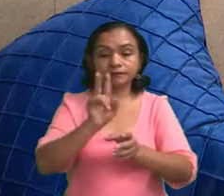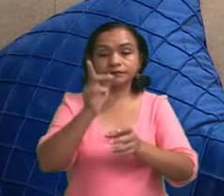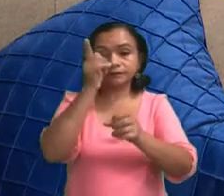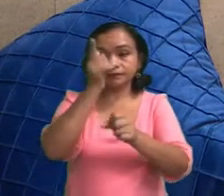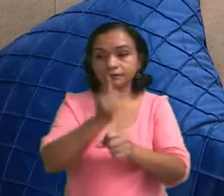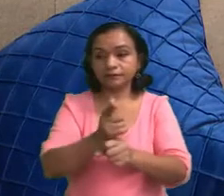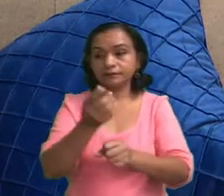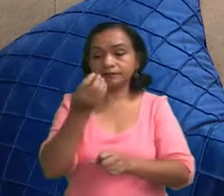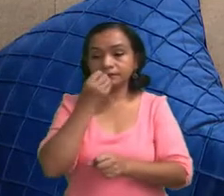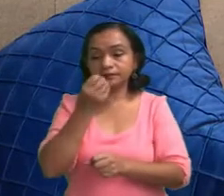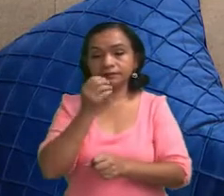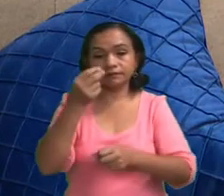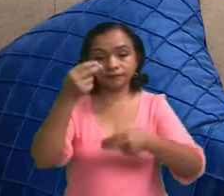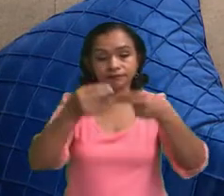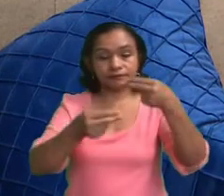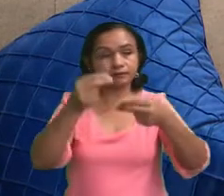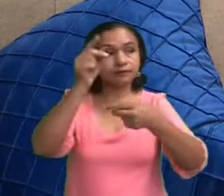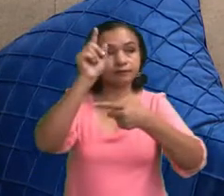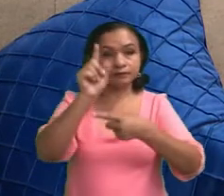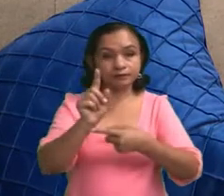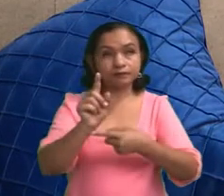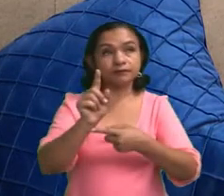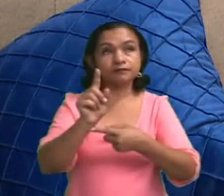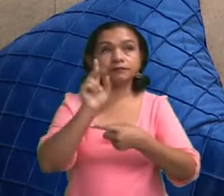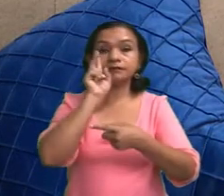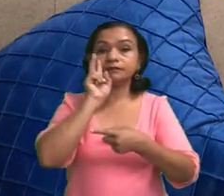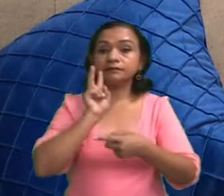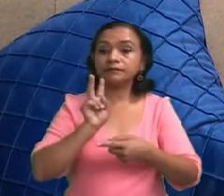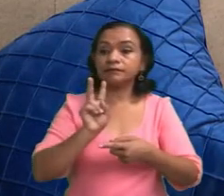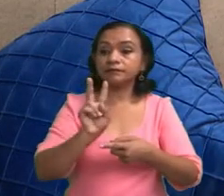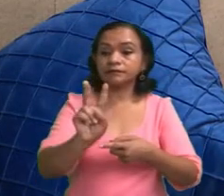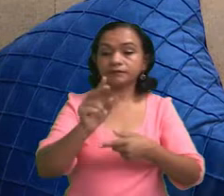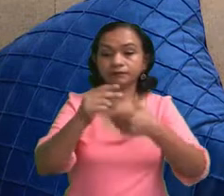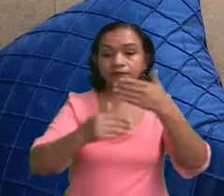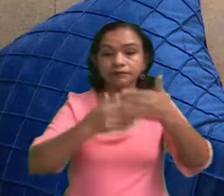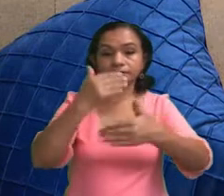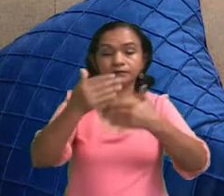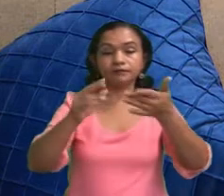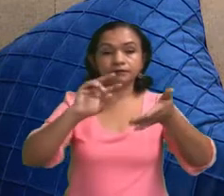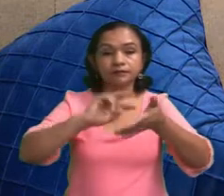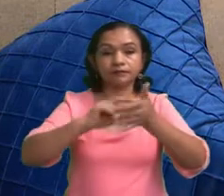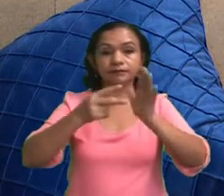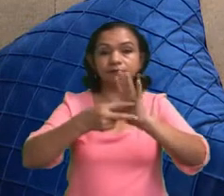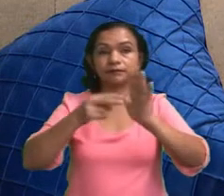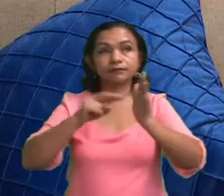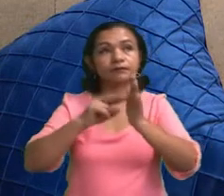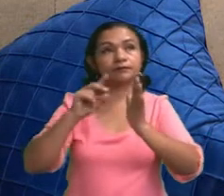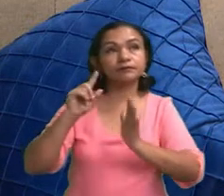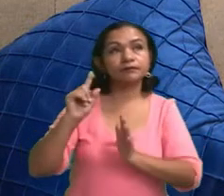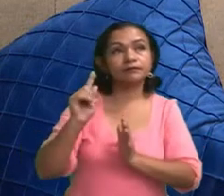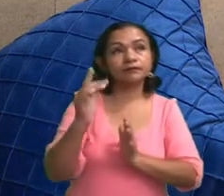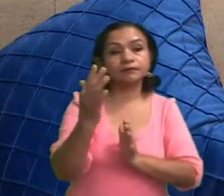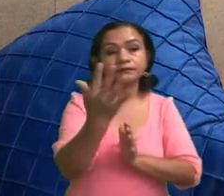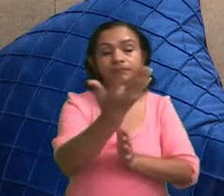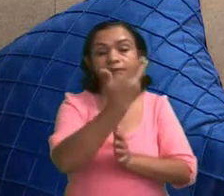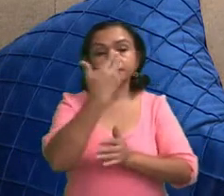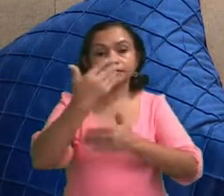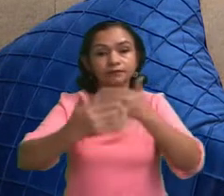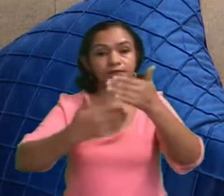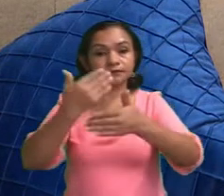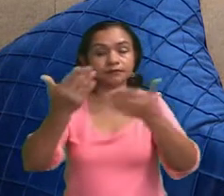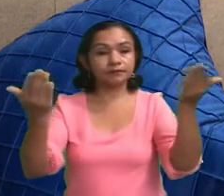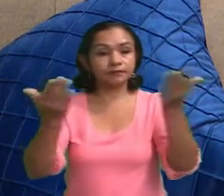alimentaria 1 para dimensionar un poquito el proceso de lo que implica toda este